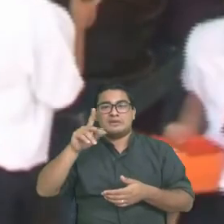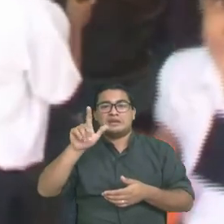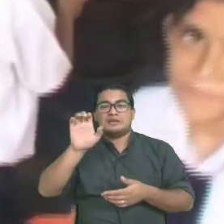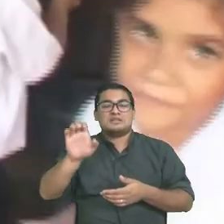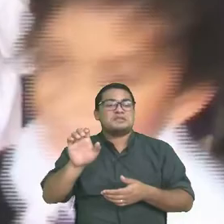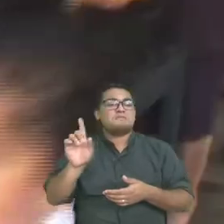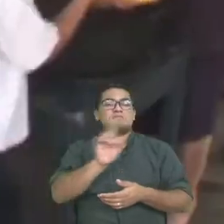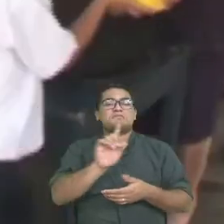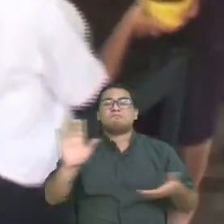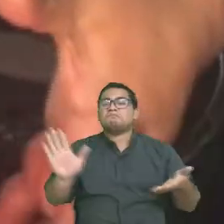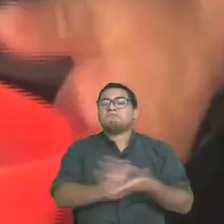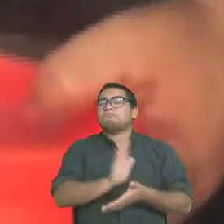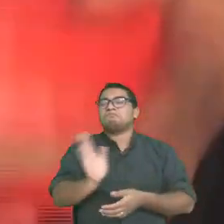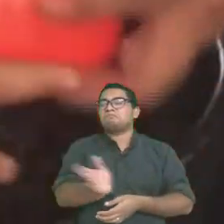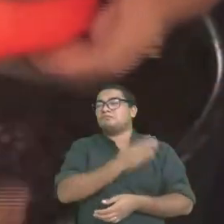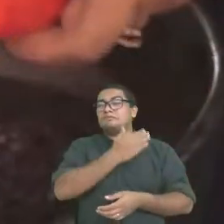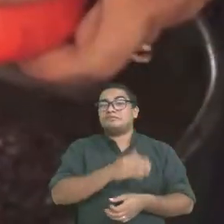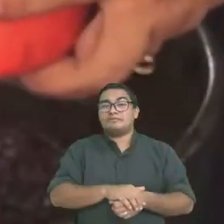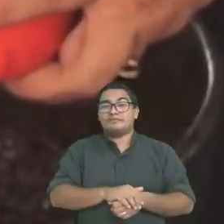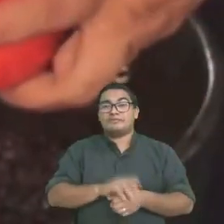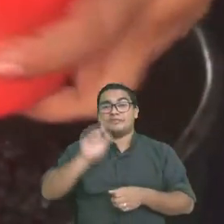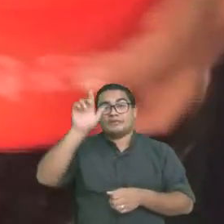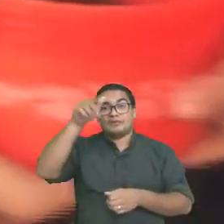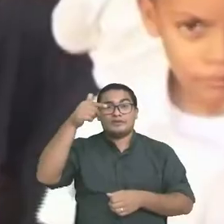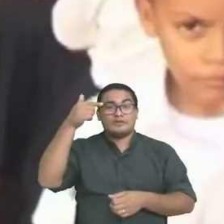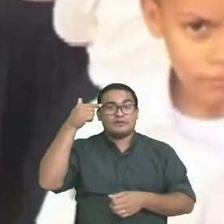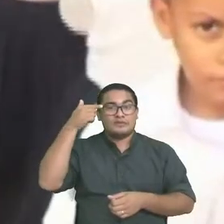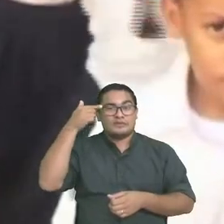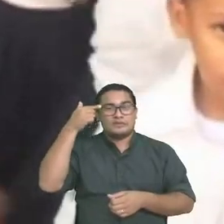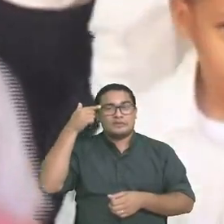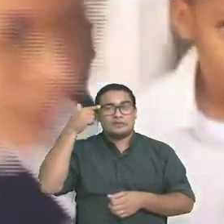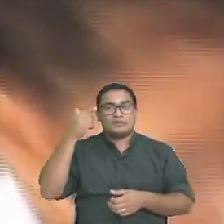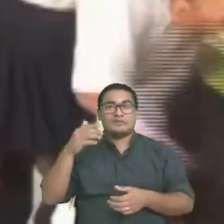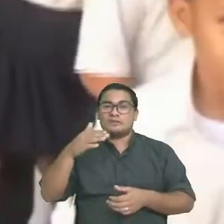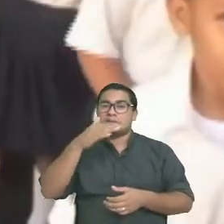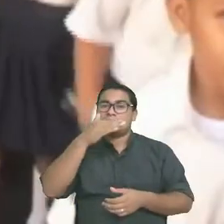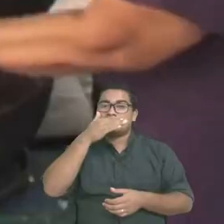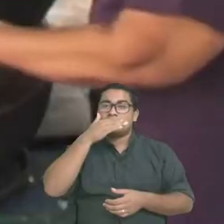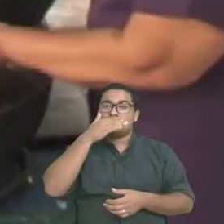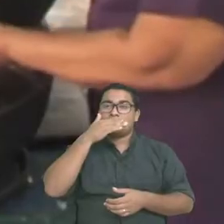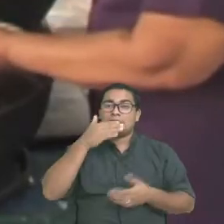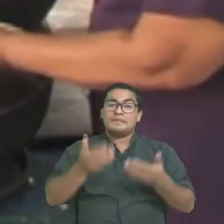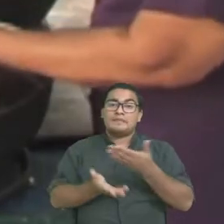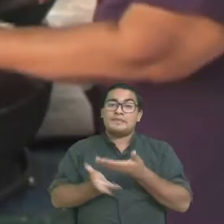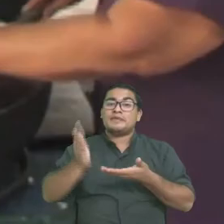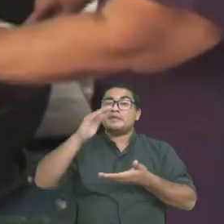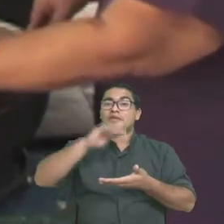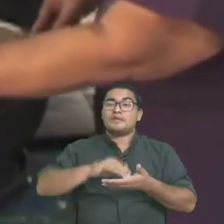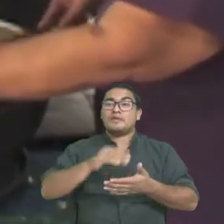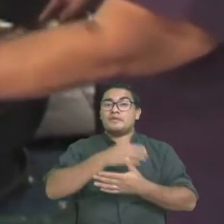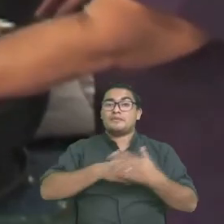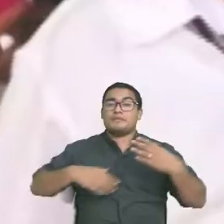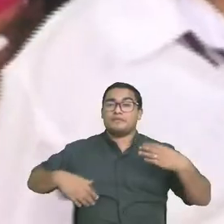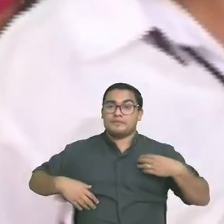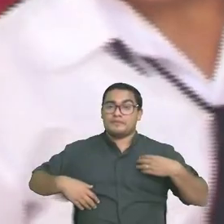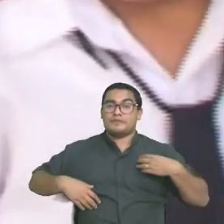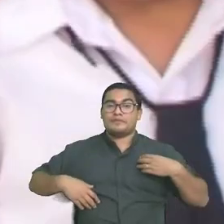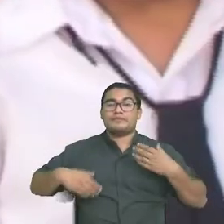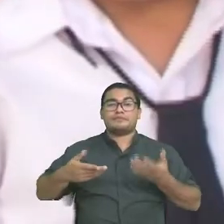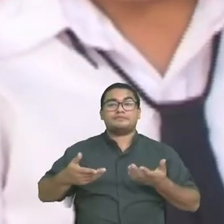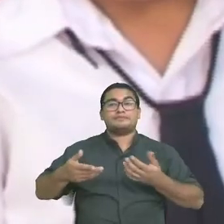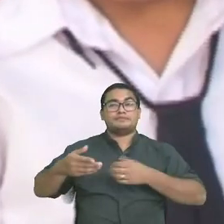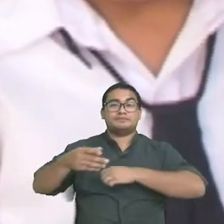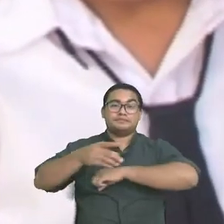pues. Cuando nosotros, el gobierno de Reconciliación y Unidad Nacional, retoma el poder en esta segunda fase de la